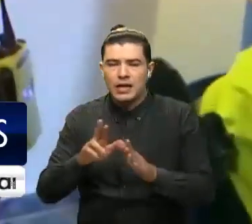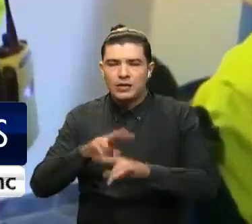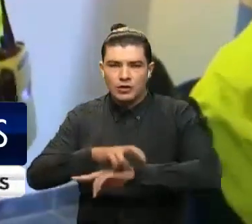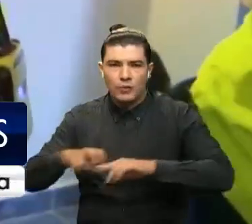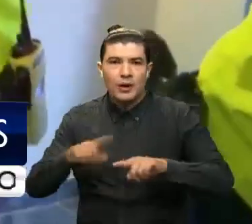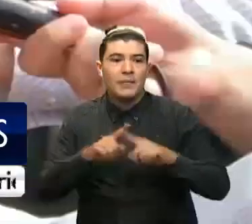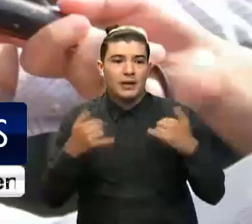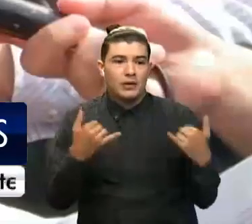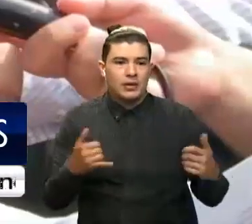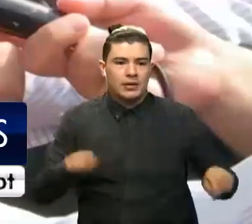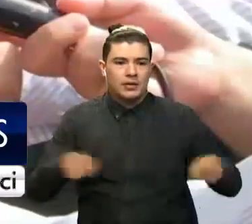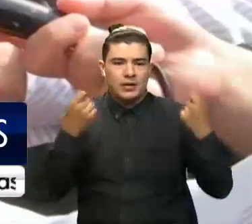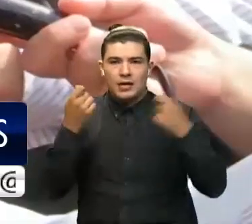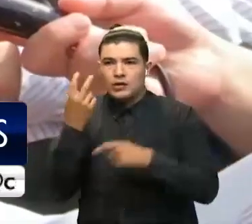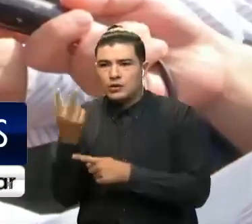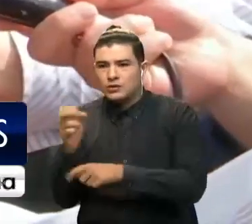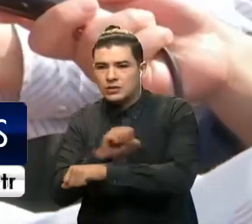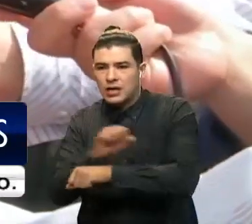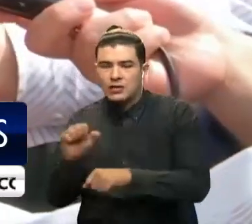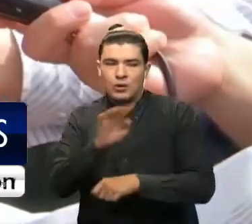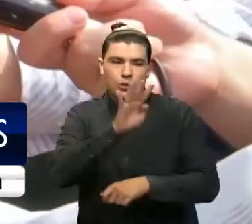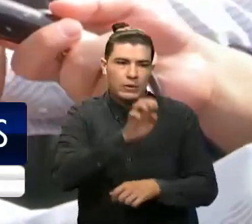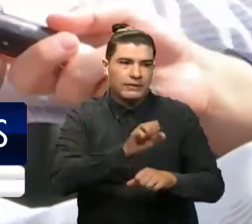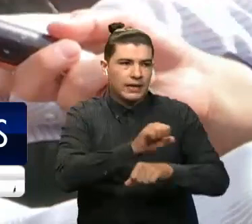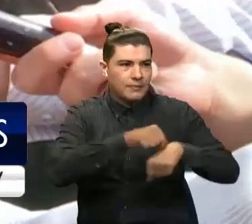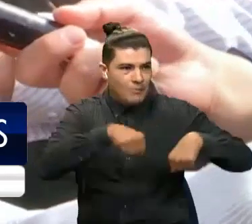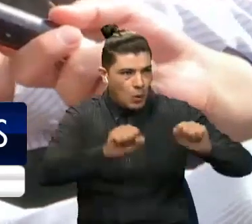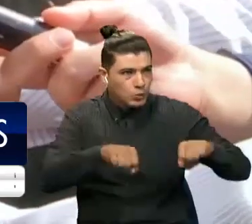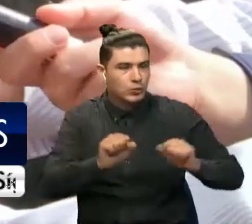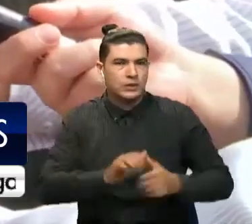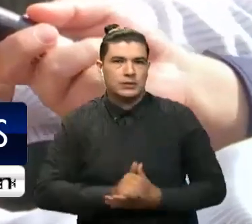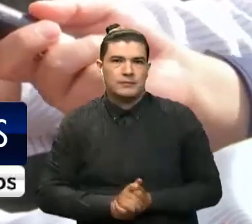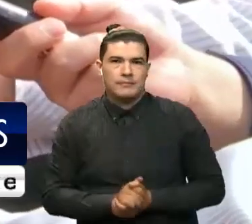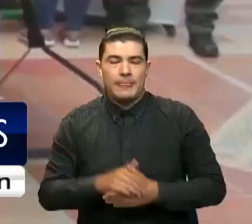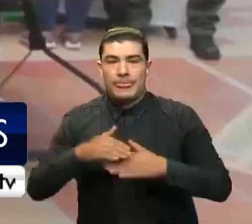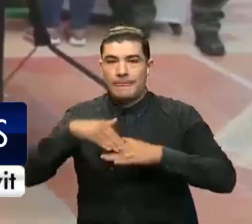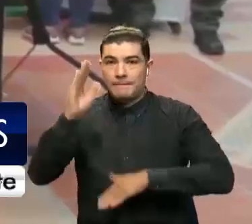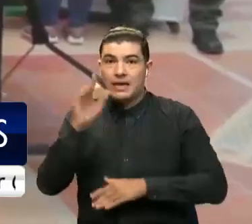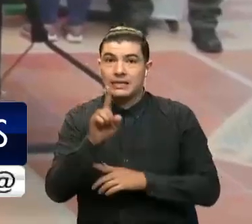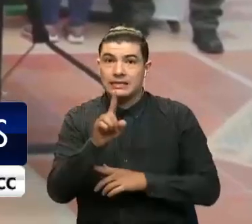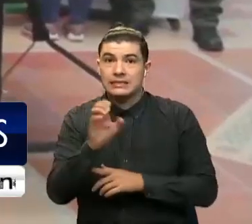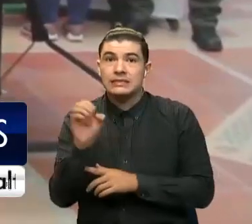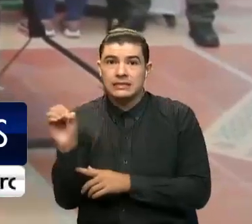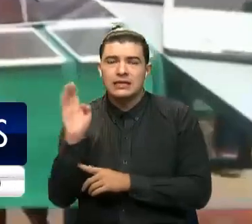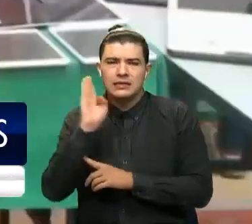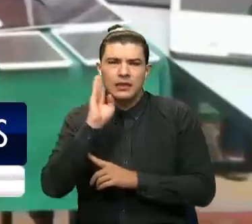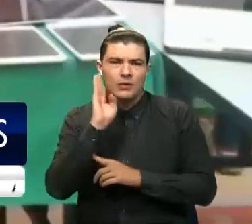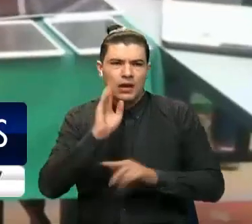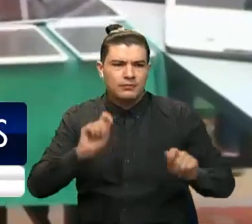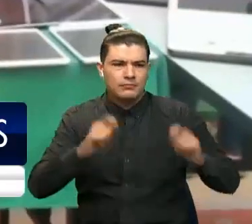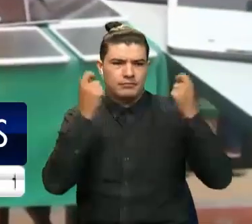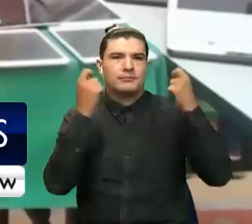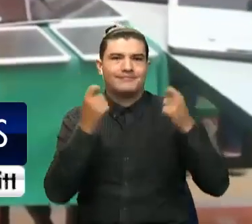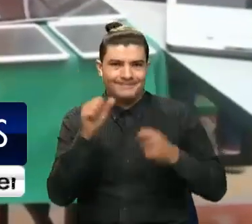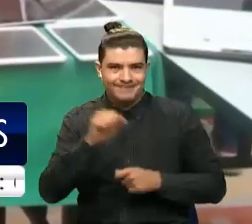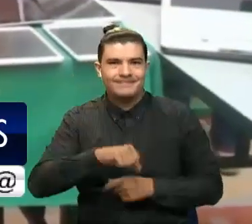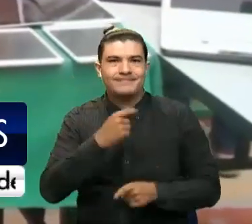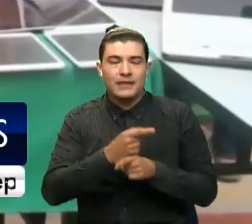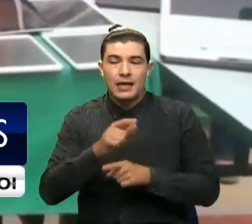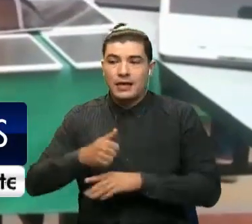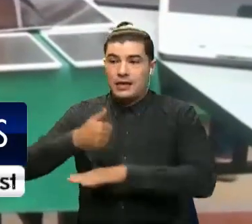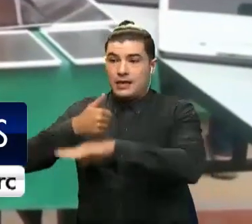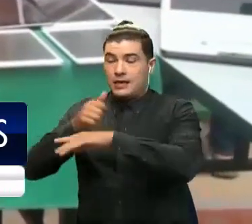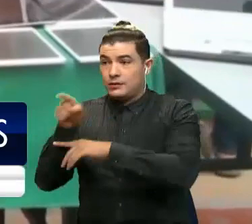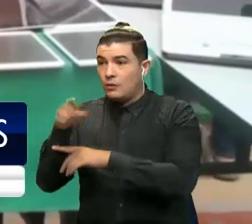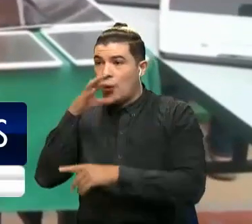recuperar dos vehículos nueve motocicletas más de 100 celulares recuperados y mi